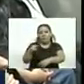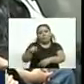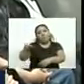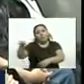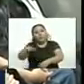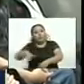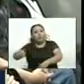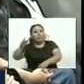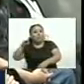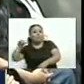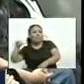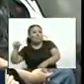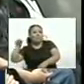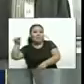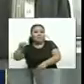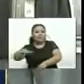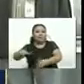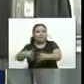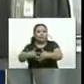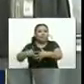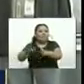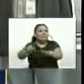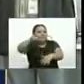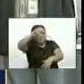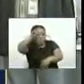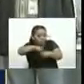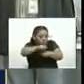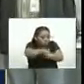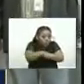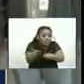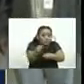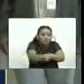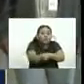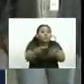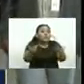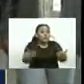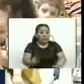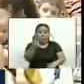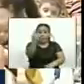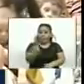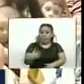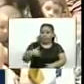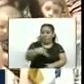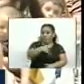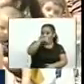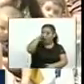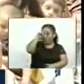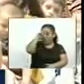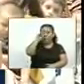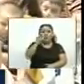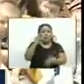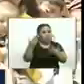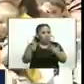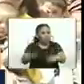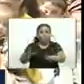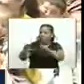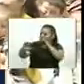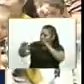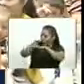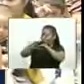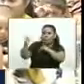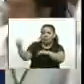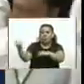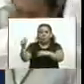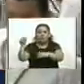Mississippi, Estados Unidos, para realizar trabajos de agricultura temporalmente. El funcionario aseguró que ha tenido comunicación con los salvadoreños